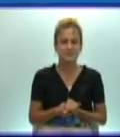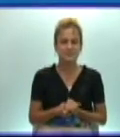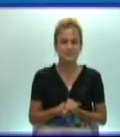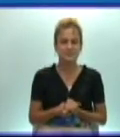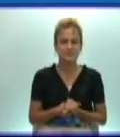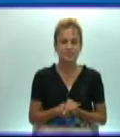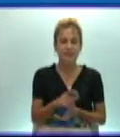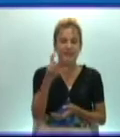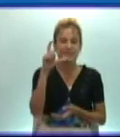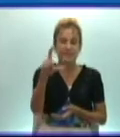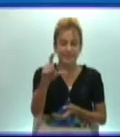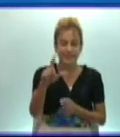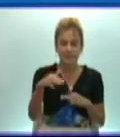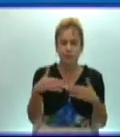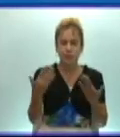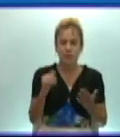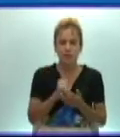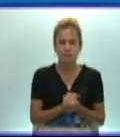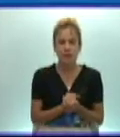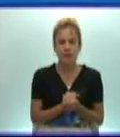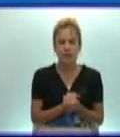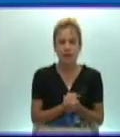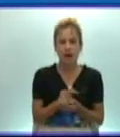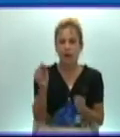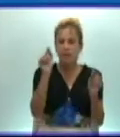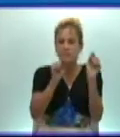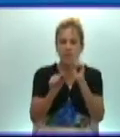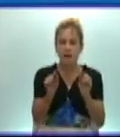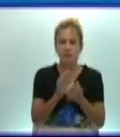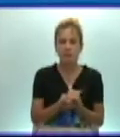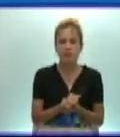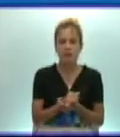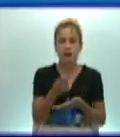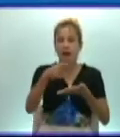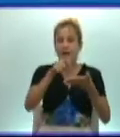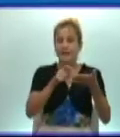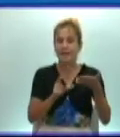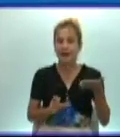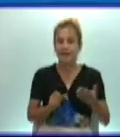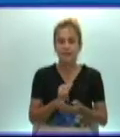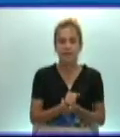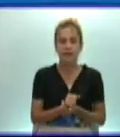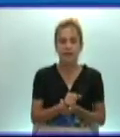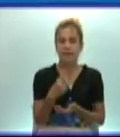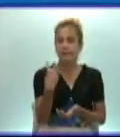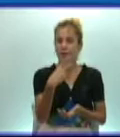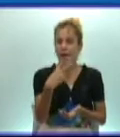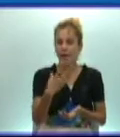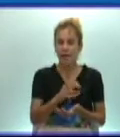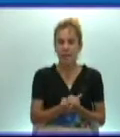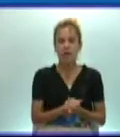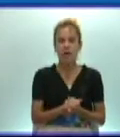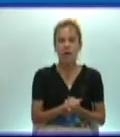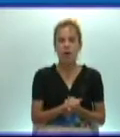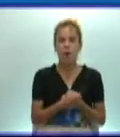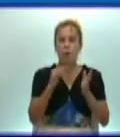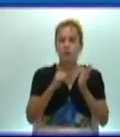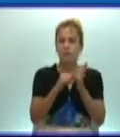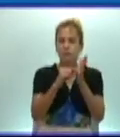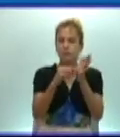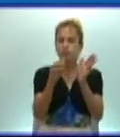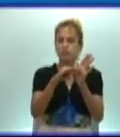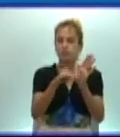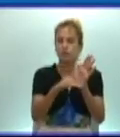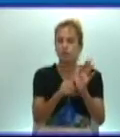El texto leído es una adivinanza, una carta, un trabalenguas o una